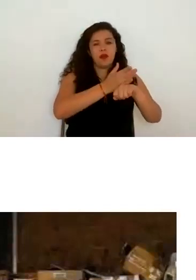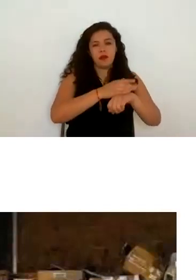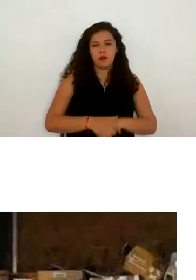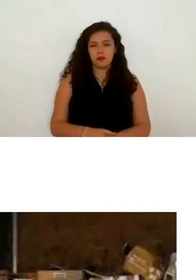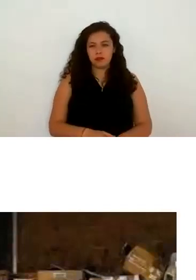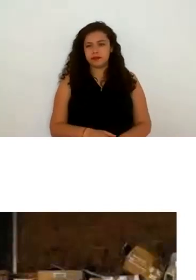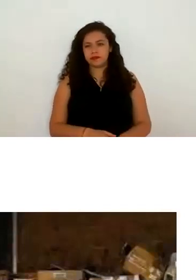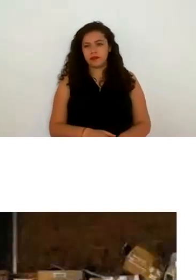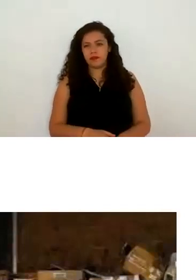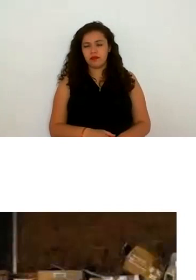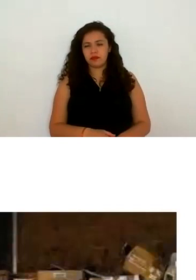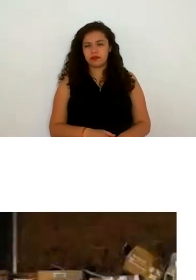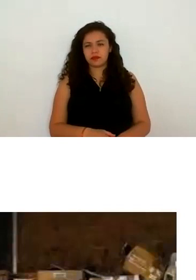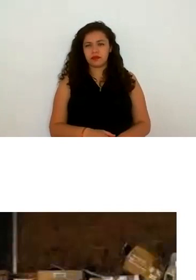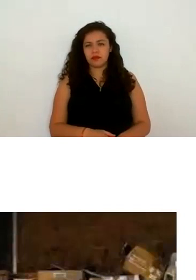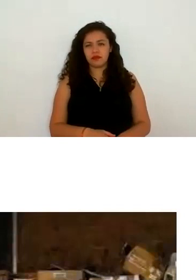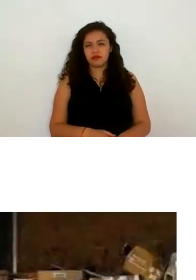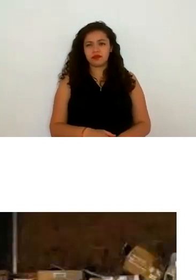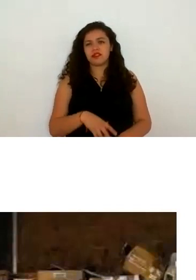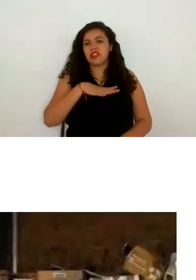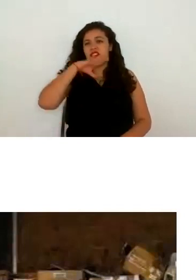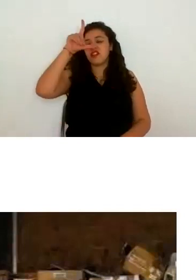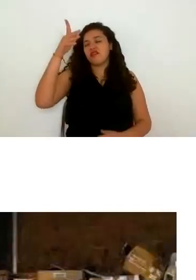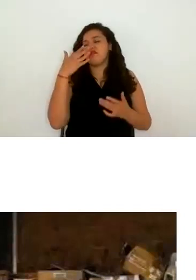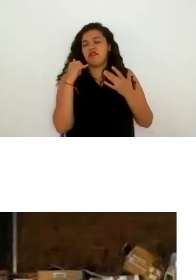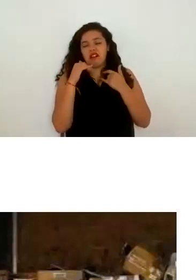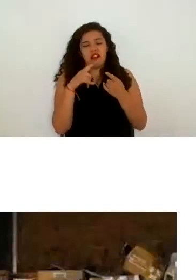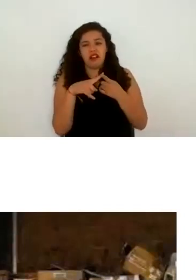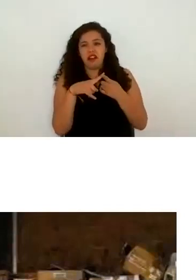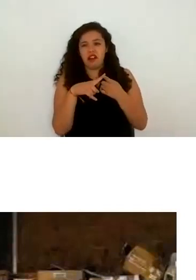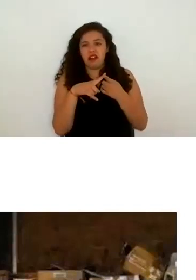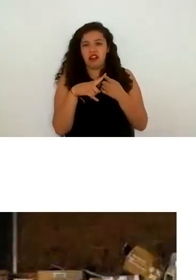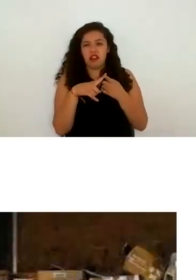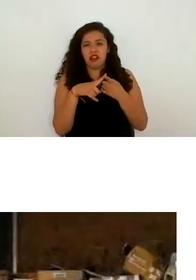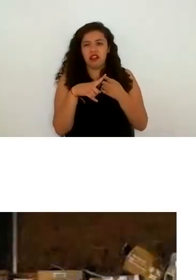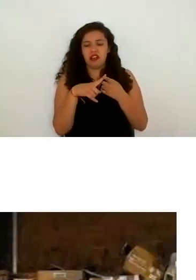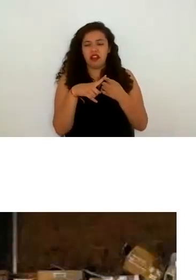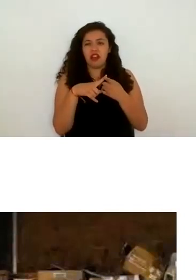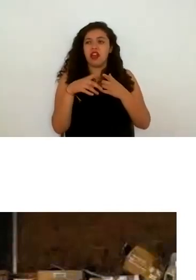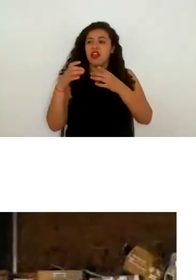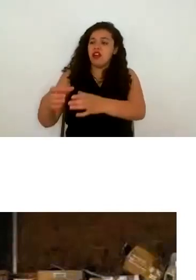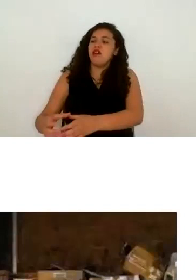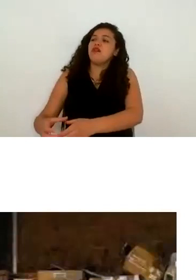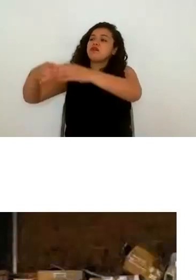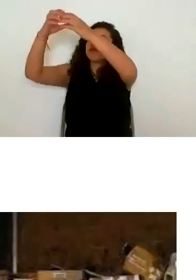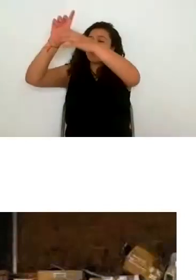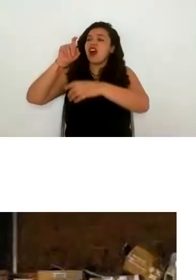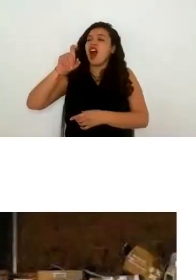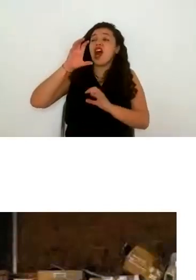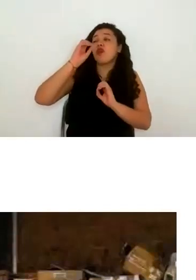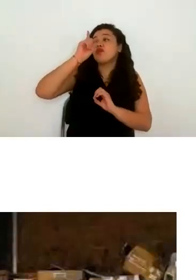Por ejemplo, aquí se ve que no hay iluminación, parece que pasa una tubería, puede ser de agua o de luz.